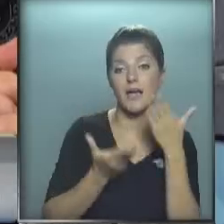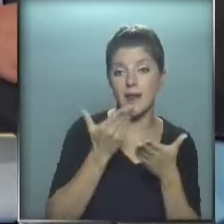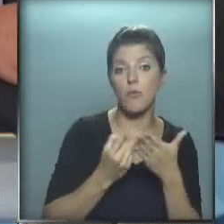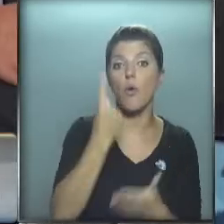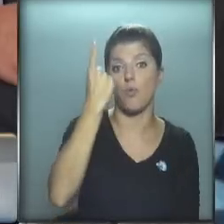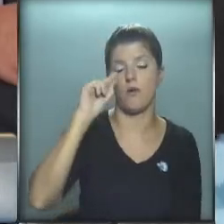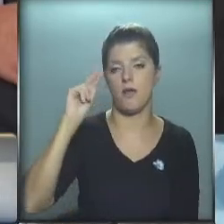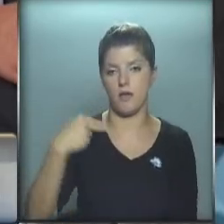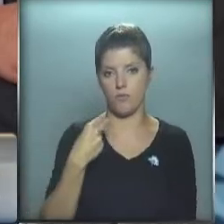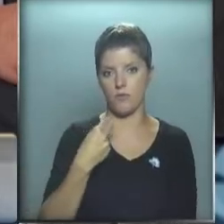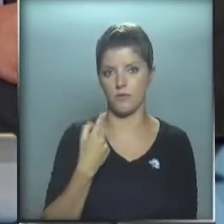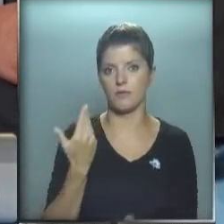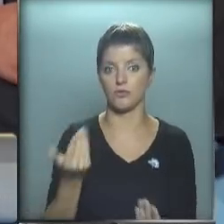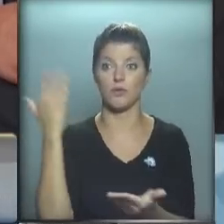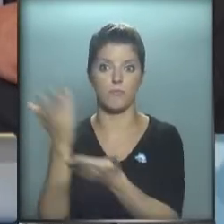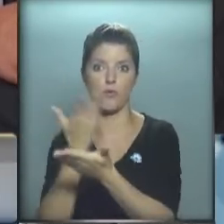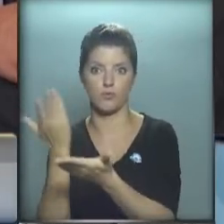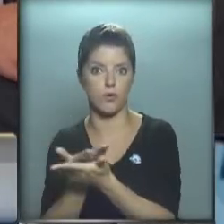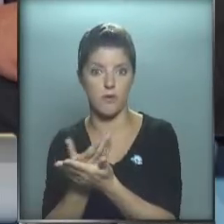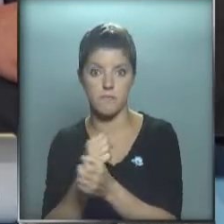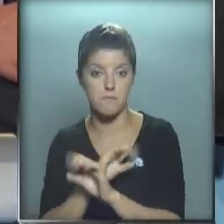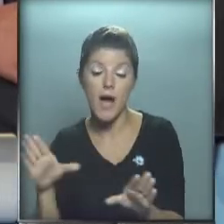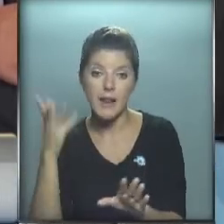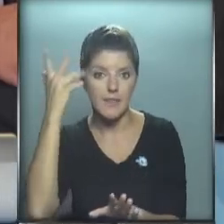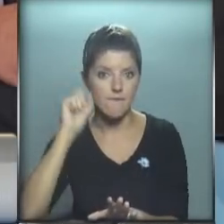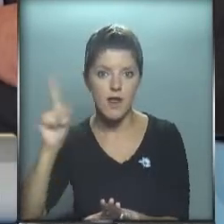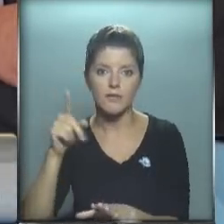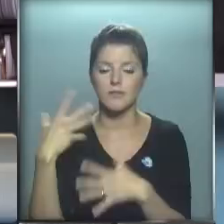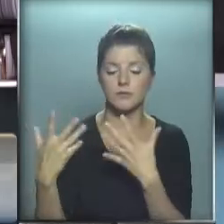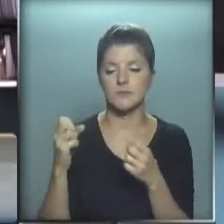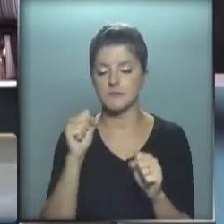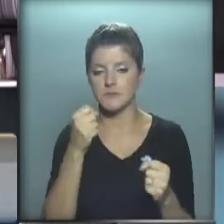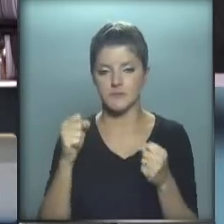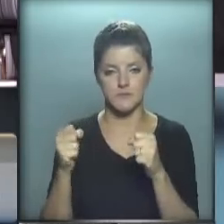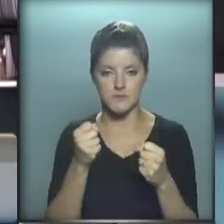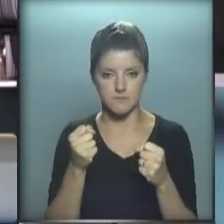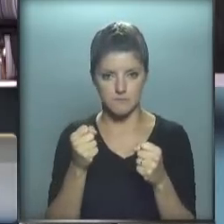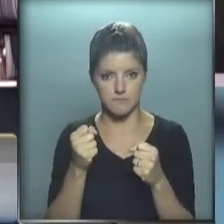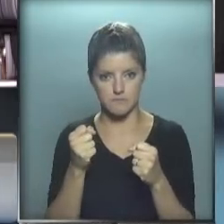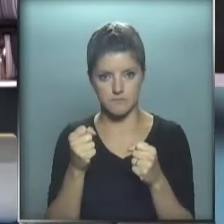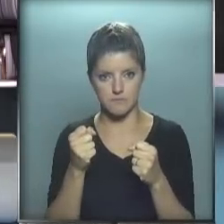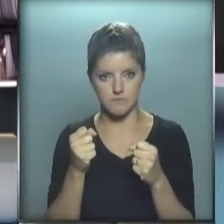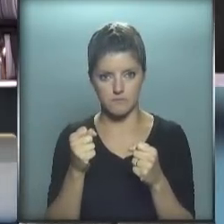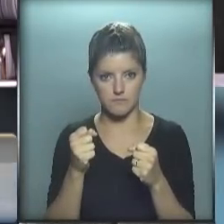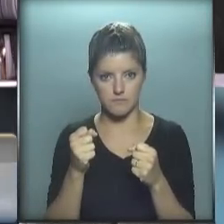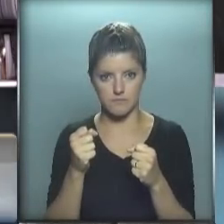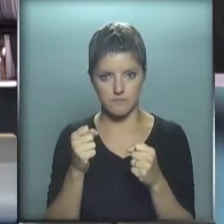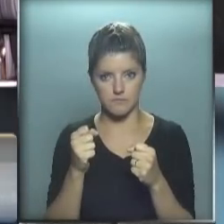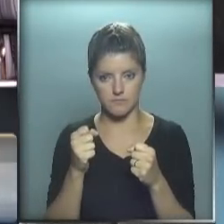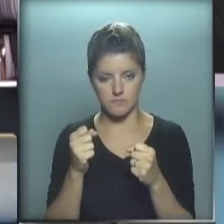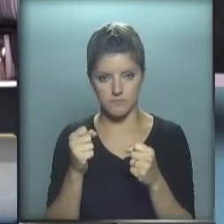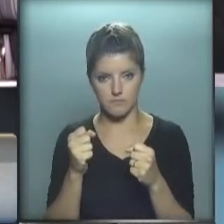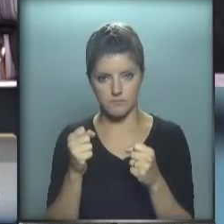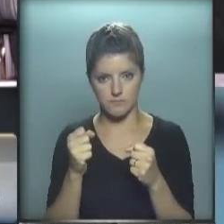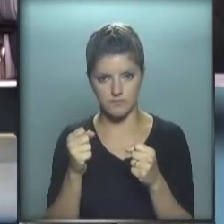afecta claramente a los productores franceses entonces hay un descontento muy grande y eso va también a a